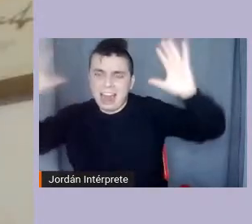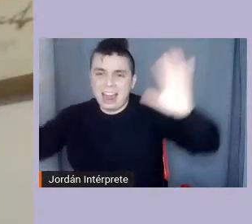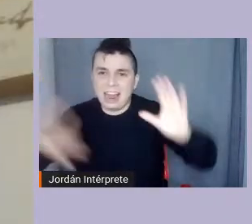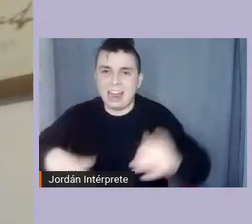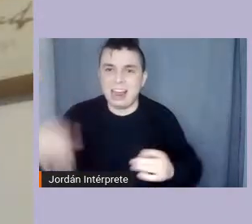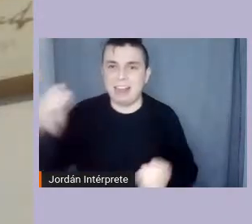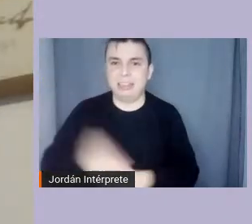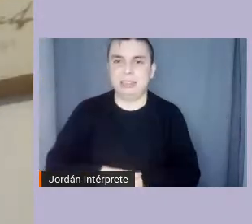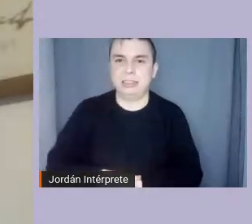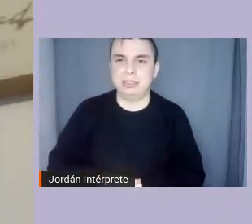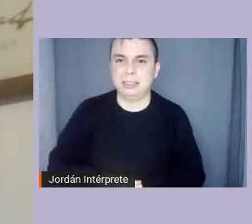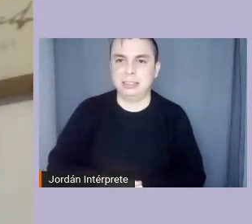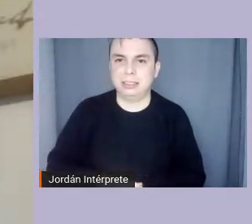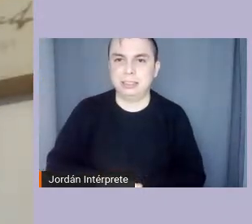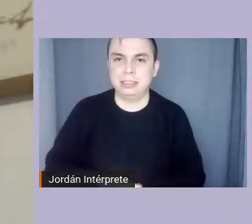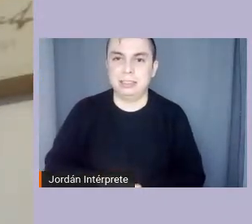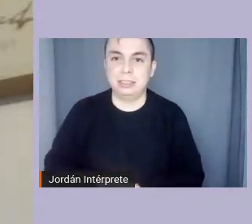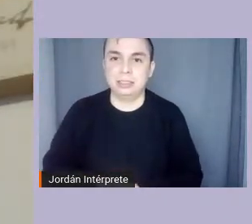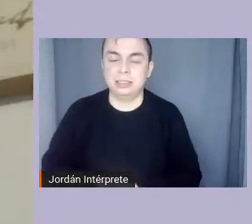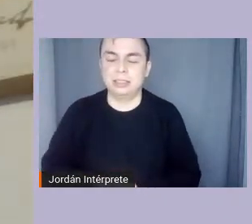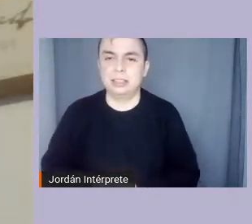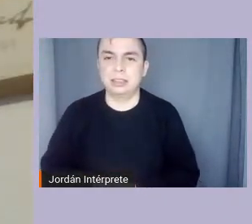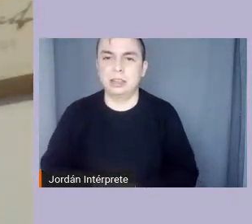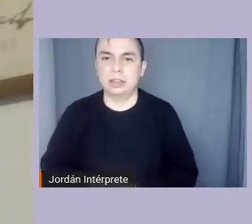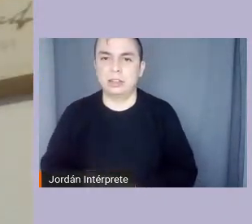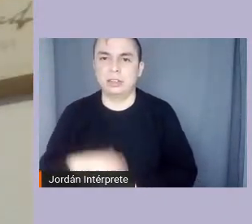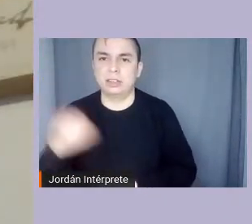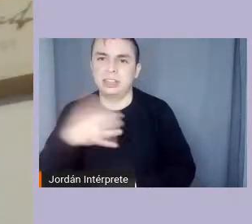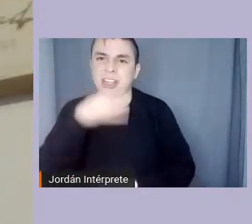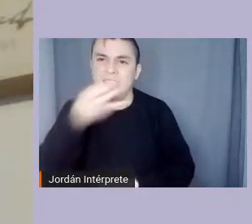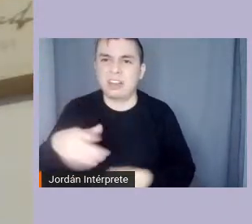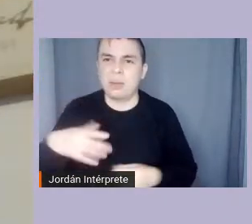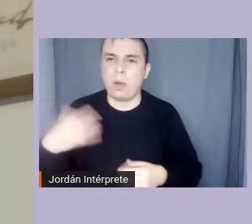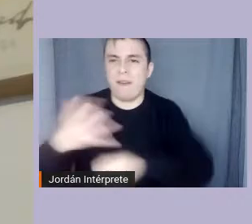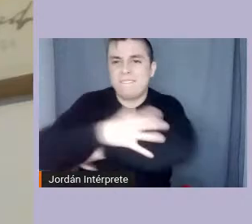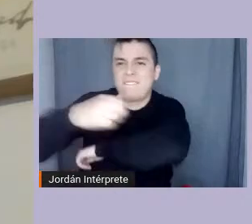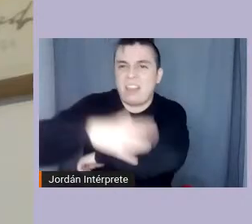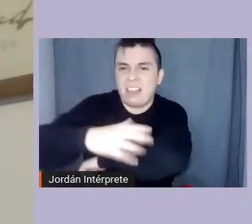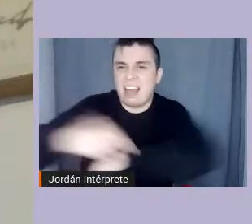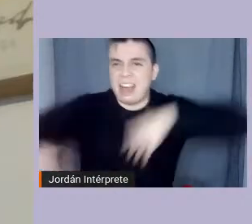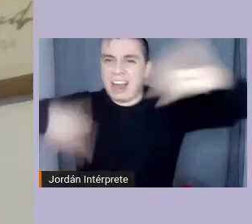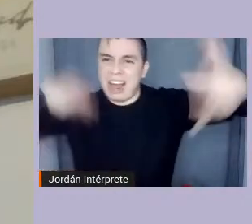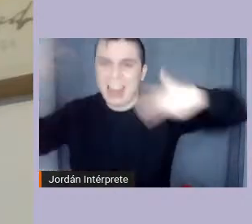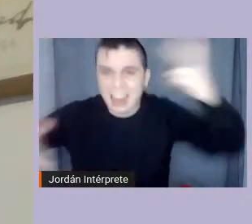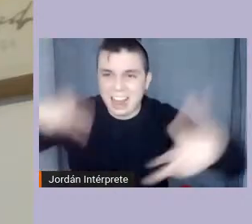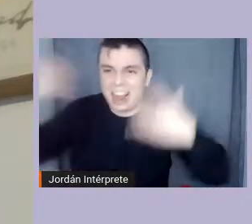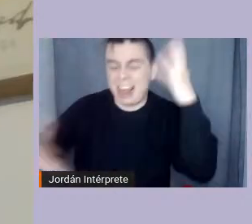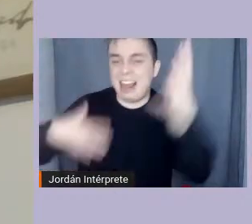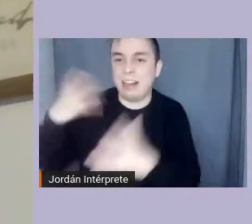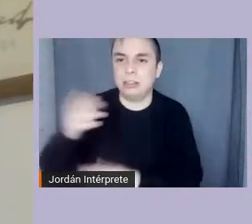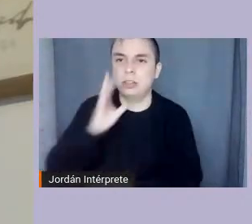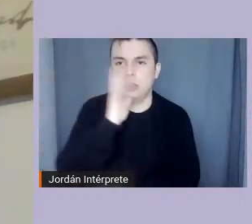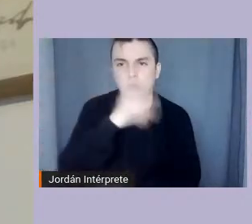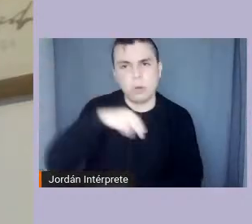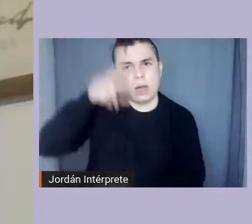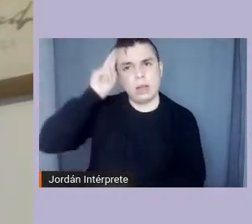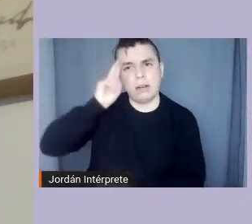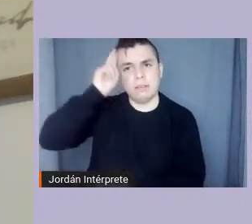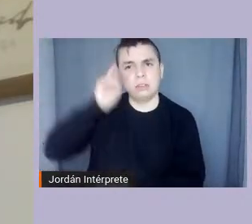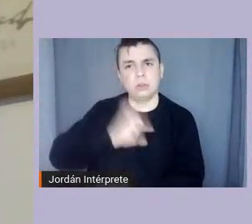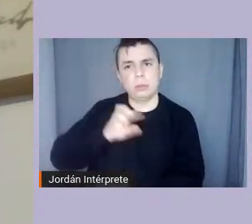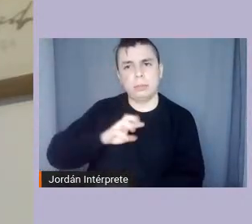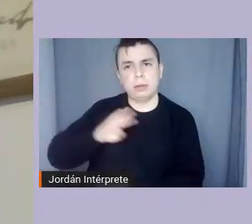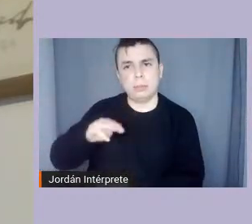que todos sabemos, ¿no es verdad? Y la chabacanería, sin capacidad de reflexión de los padres, ya que